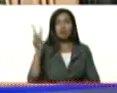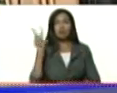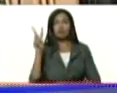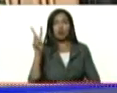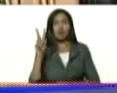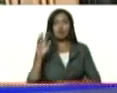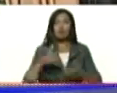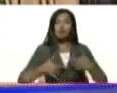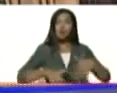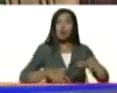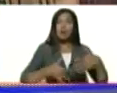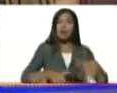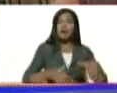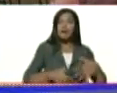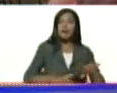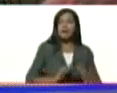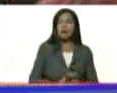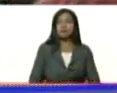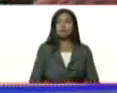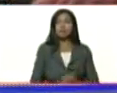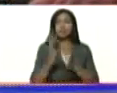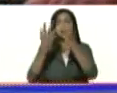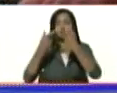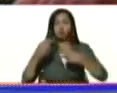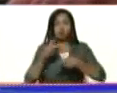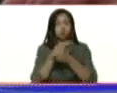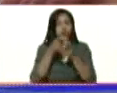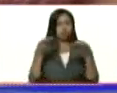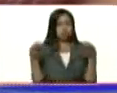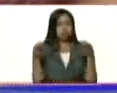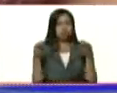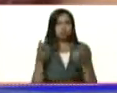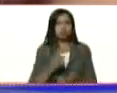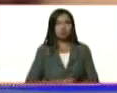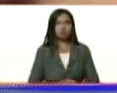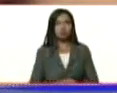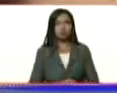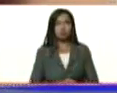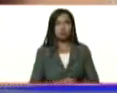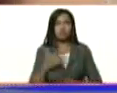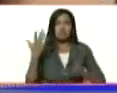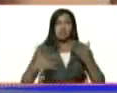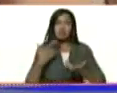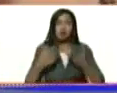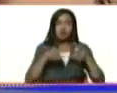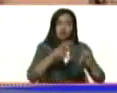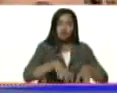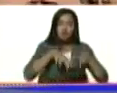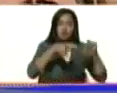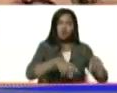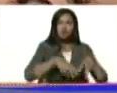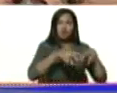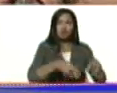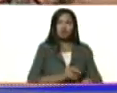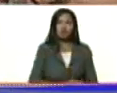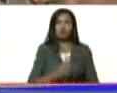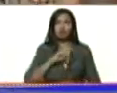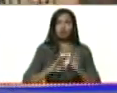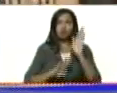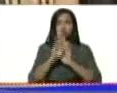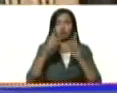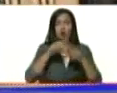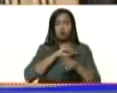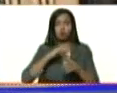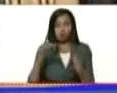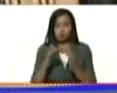Guayana y en la industria en general, en la actividad agrícola. Hemos incrementado